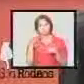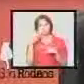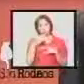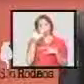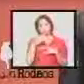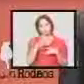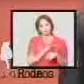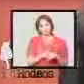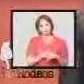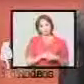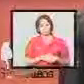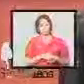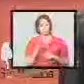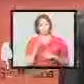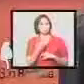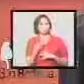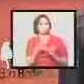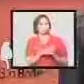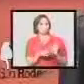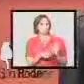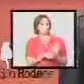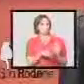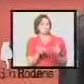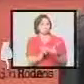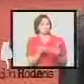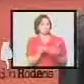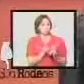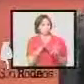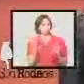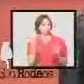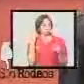al banco. Otra de las modalidades también que hemos estado